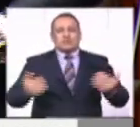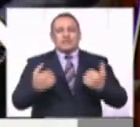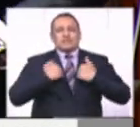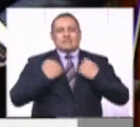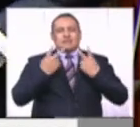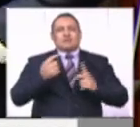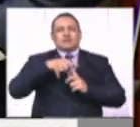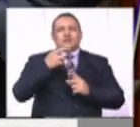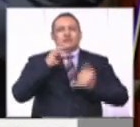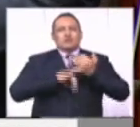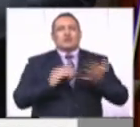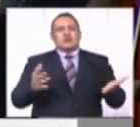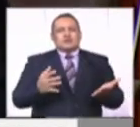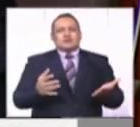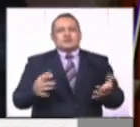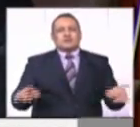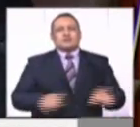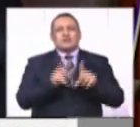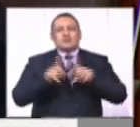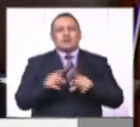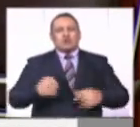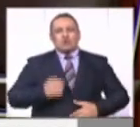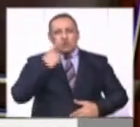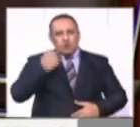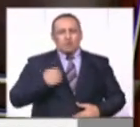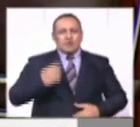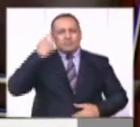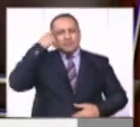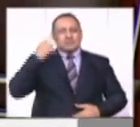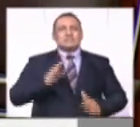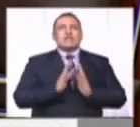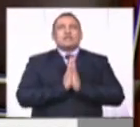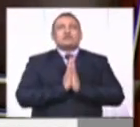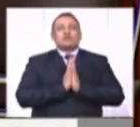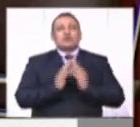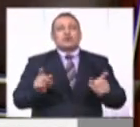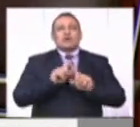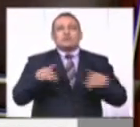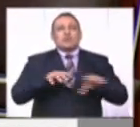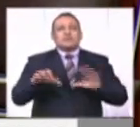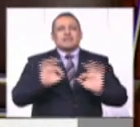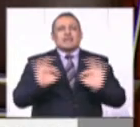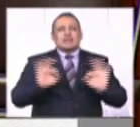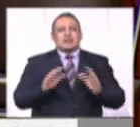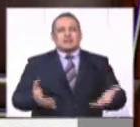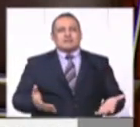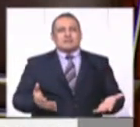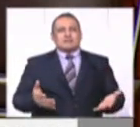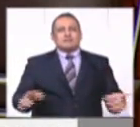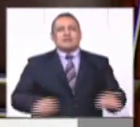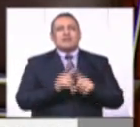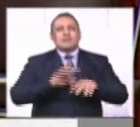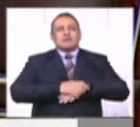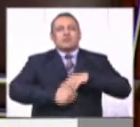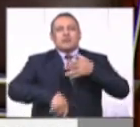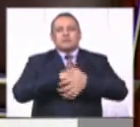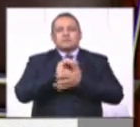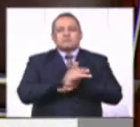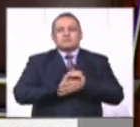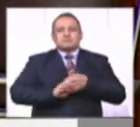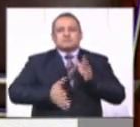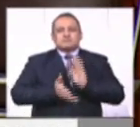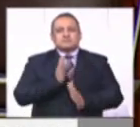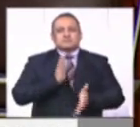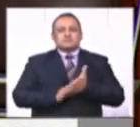señor Torres ya un hombre Santo no que no ha hecho nada se lava las manos señor